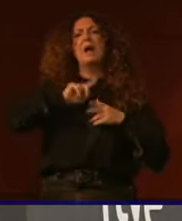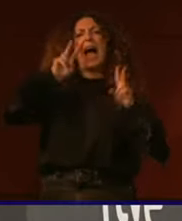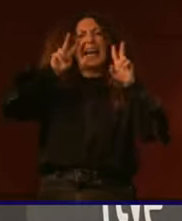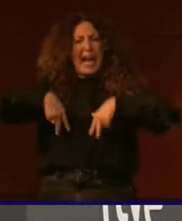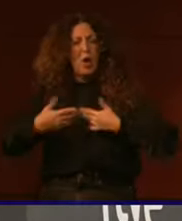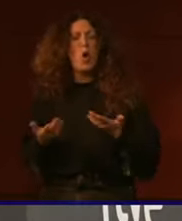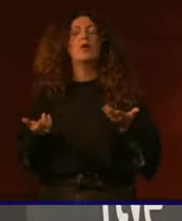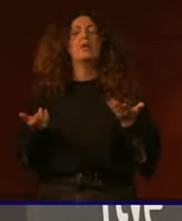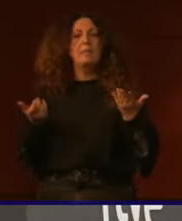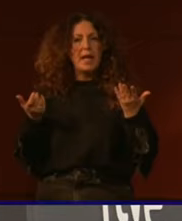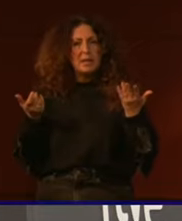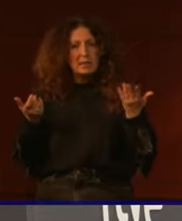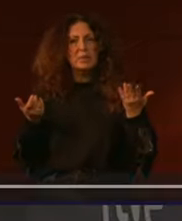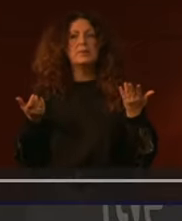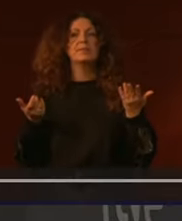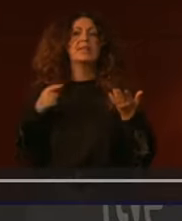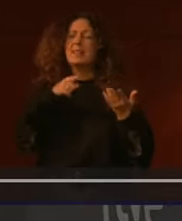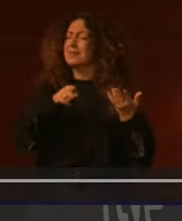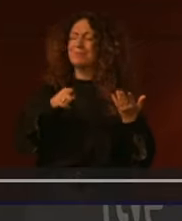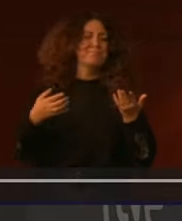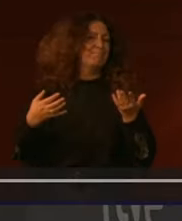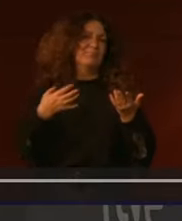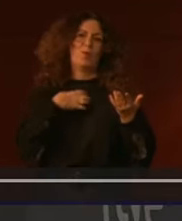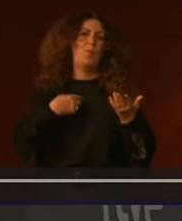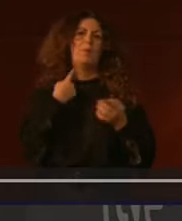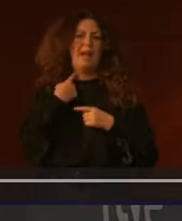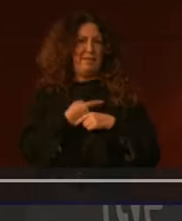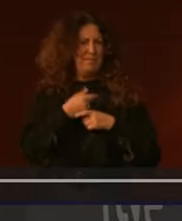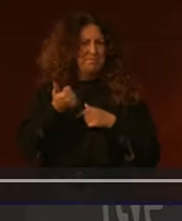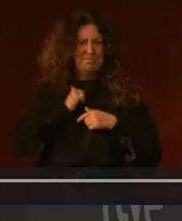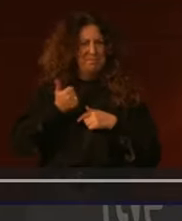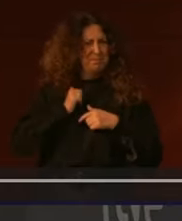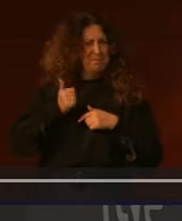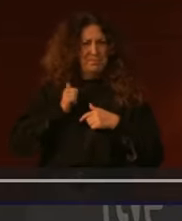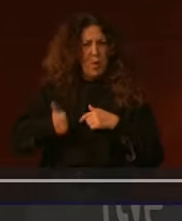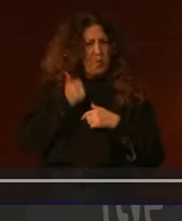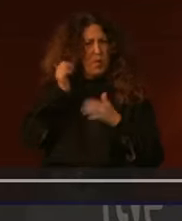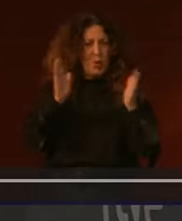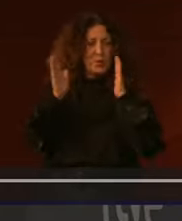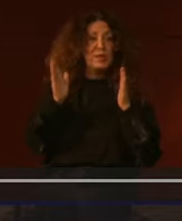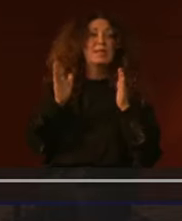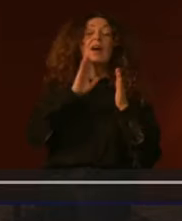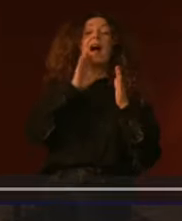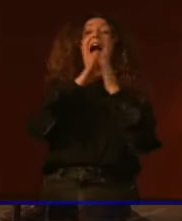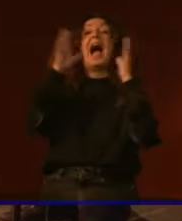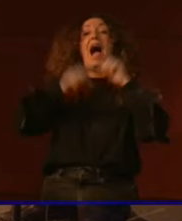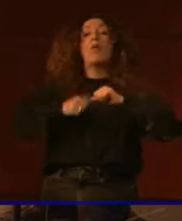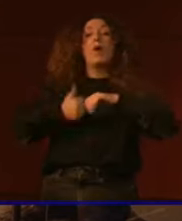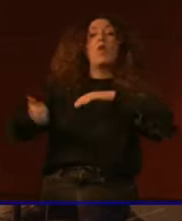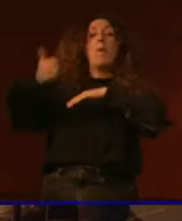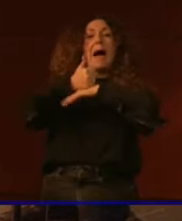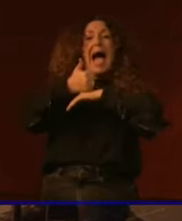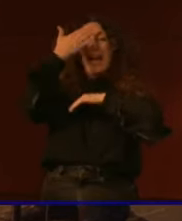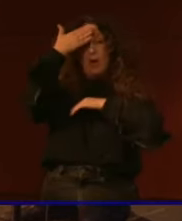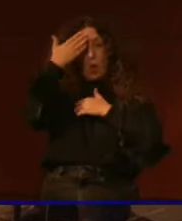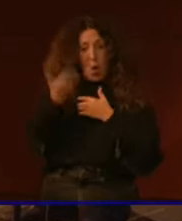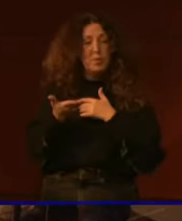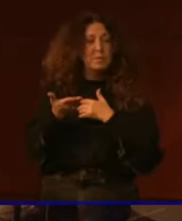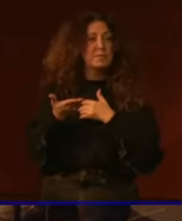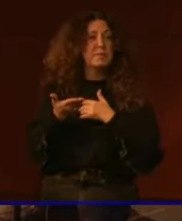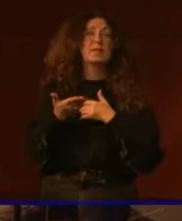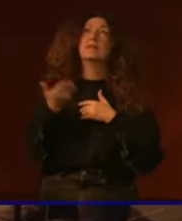que pensamos que no se puede perder esa ocasión. Y como habéis comentado, es decir, el acuerdo marco, es curioso que esté desde